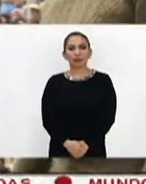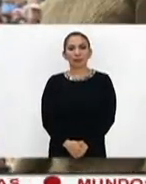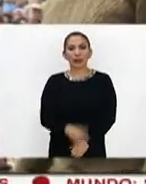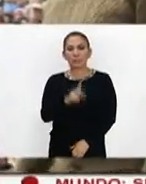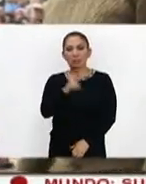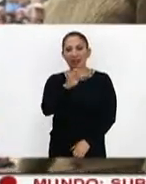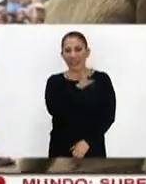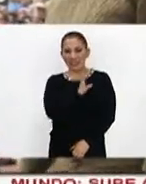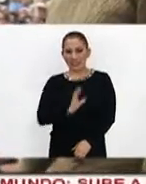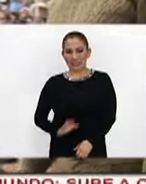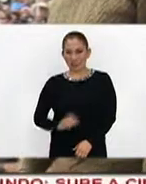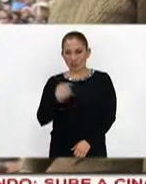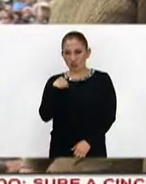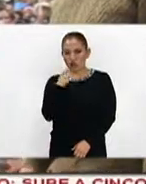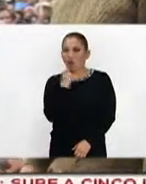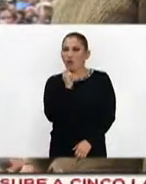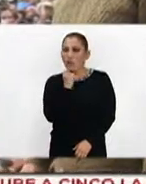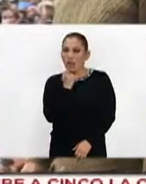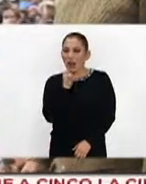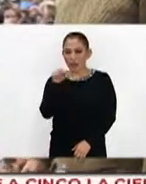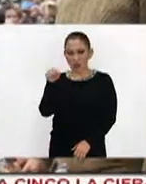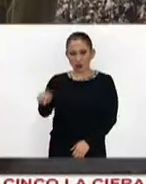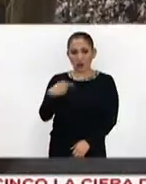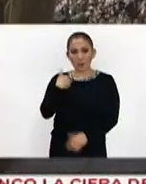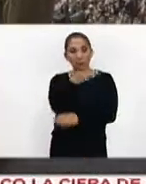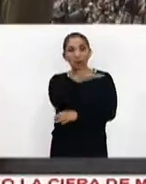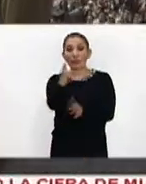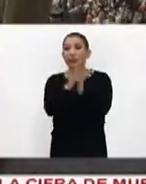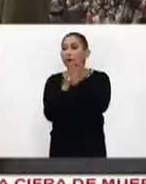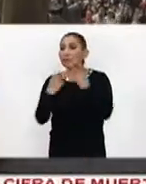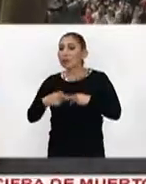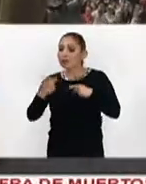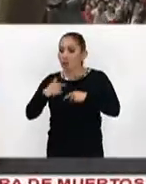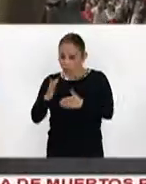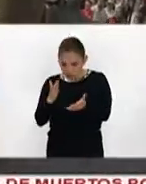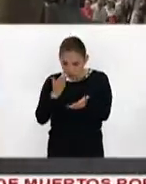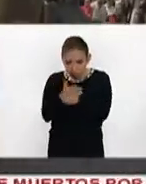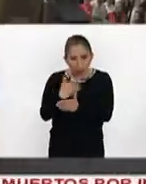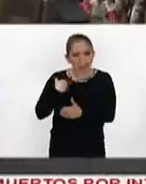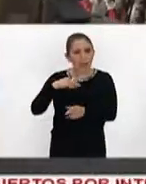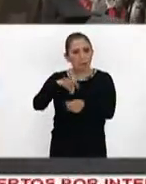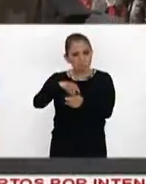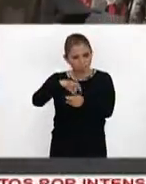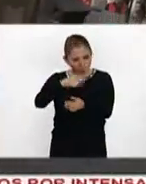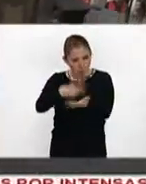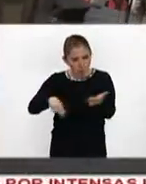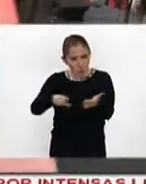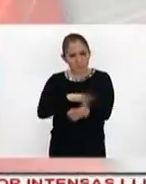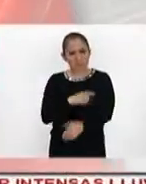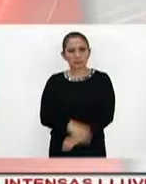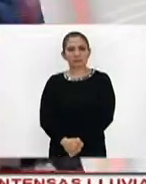El precandidato de Morena, Andrés Manuel López Obrador, pidió a la ciudadanía ser partícipes del proceso electoral.